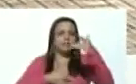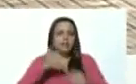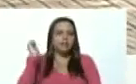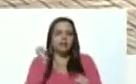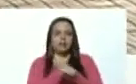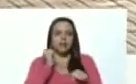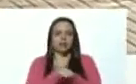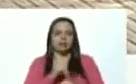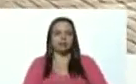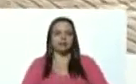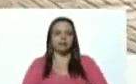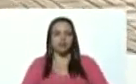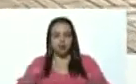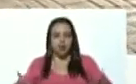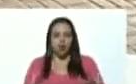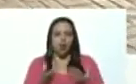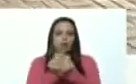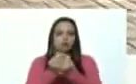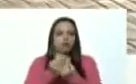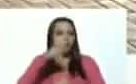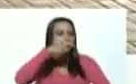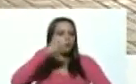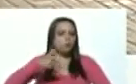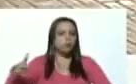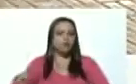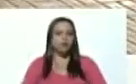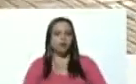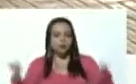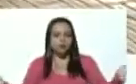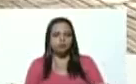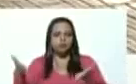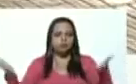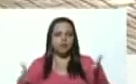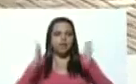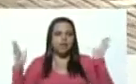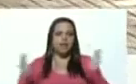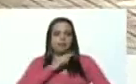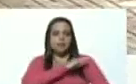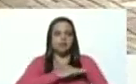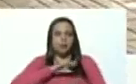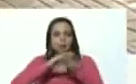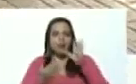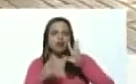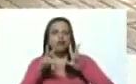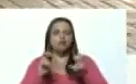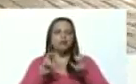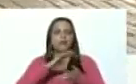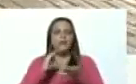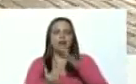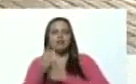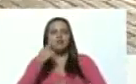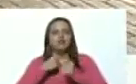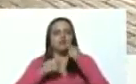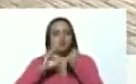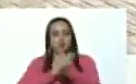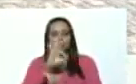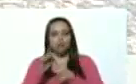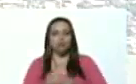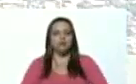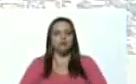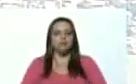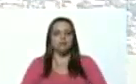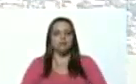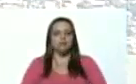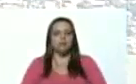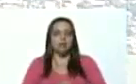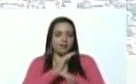trabajo, junto al Poder Popular, de relanzamiento de la Gran Misión Barrio Nuevo, Barrio Tricolor, para